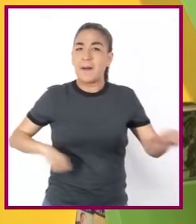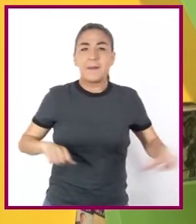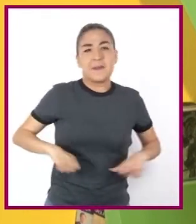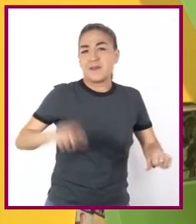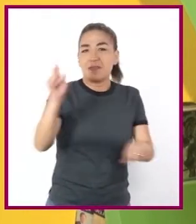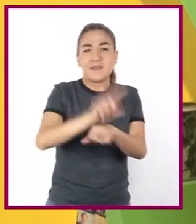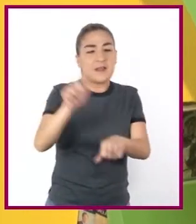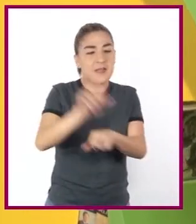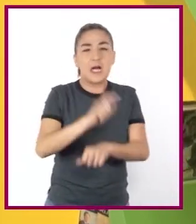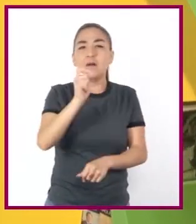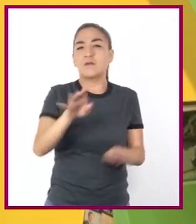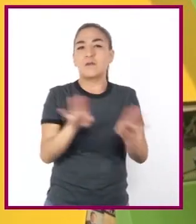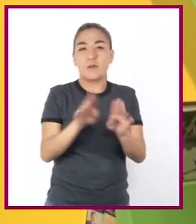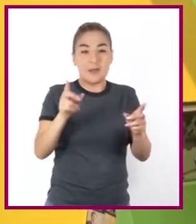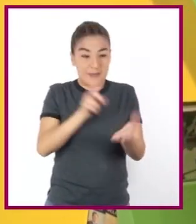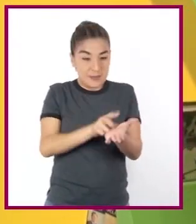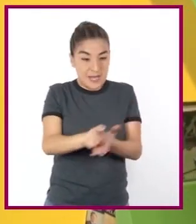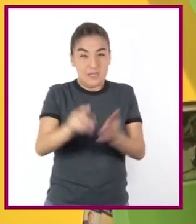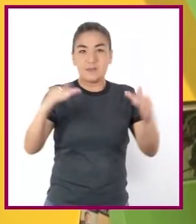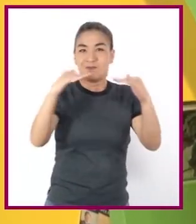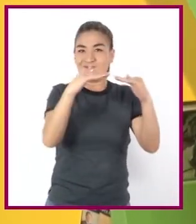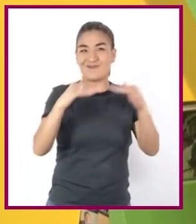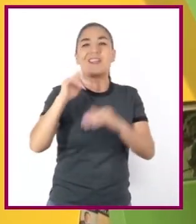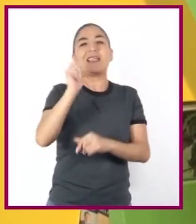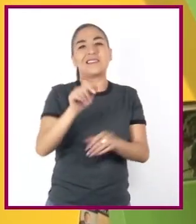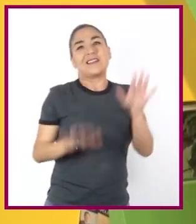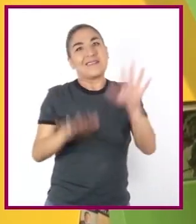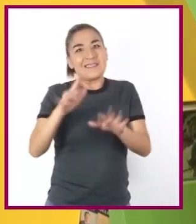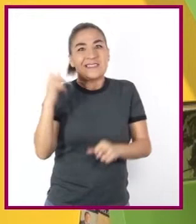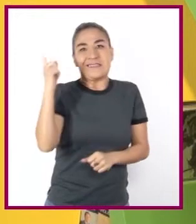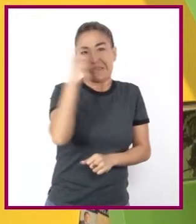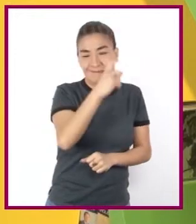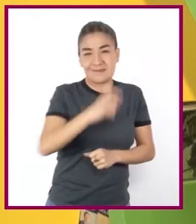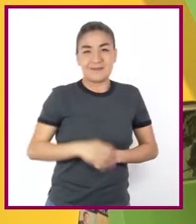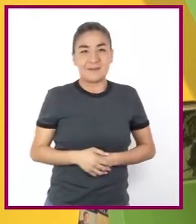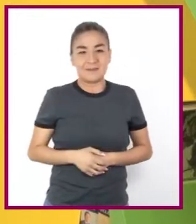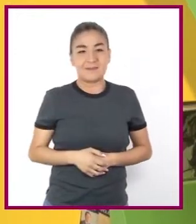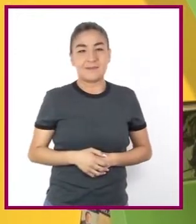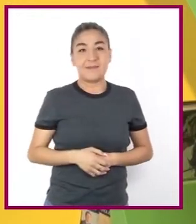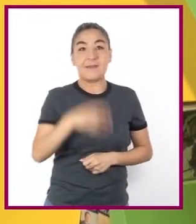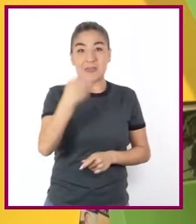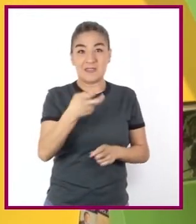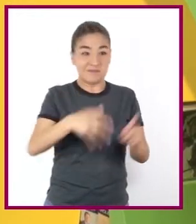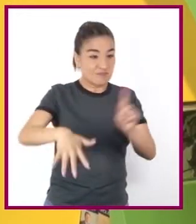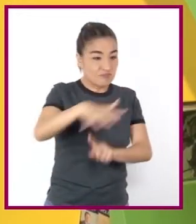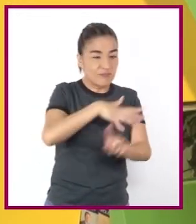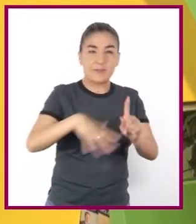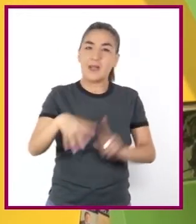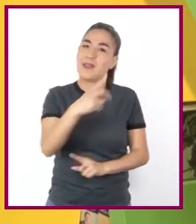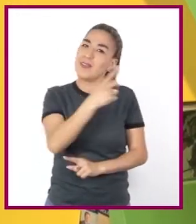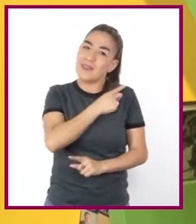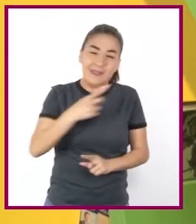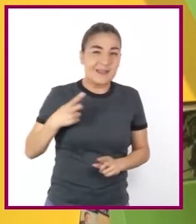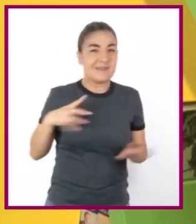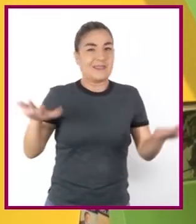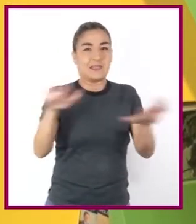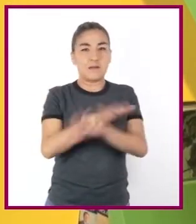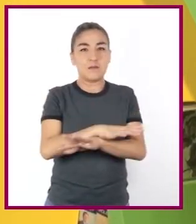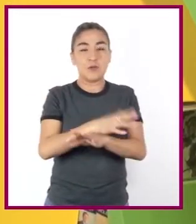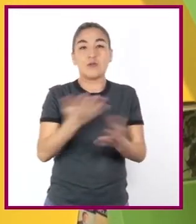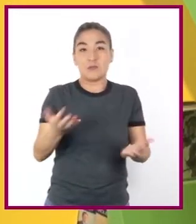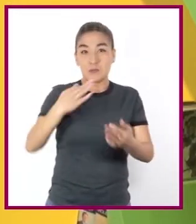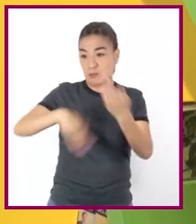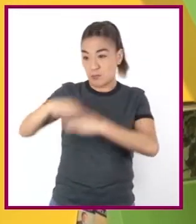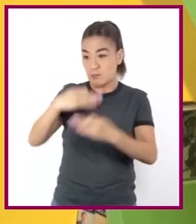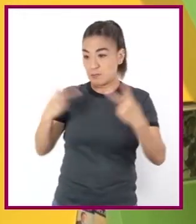que el derecho a la igualdad se puede ver afectado. El entorno debe cambiar. Debemos entender que todos